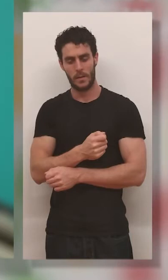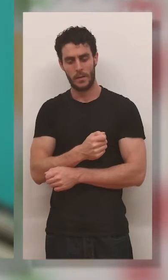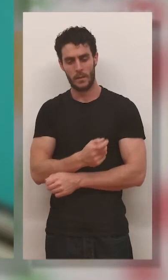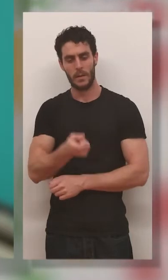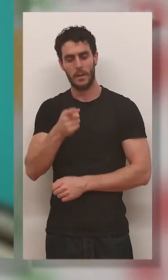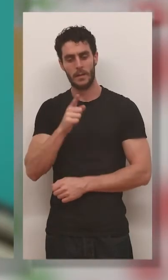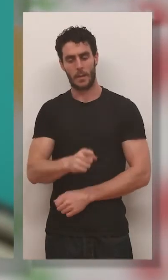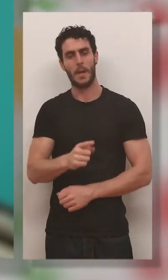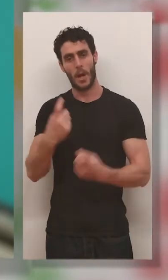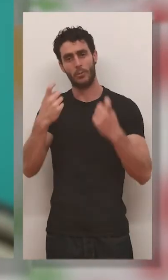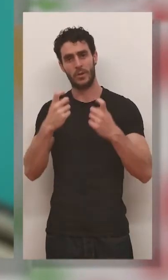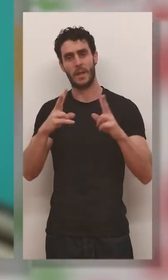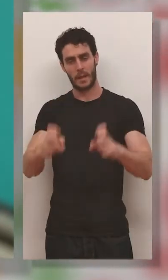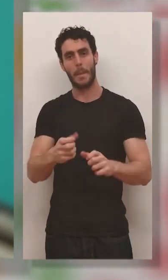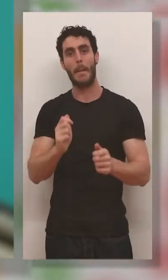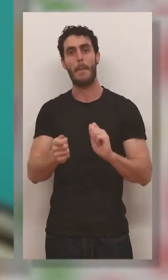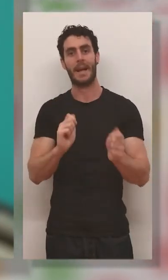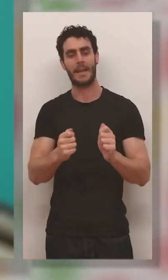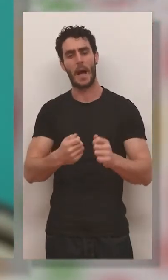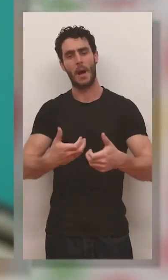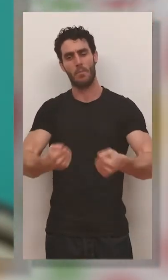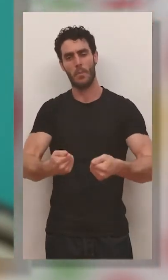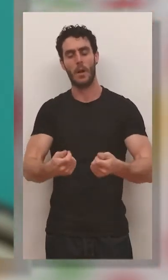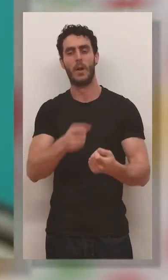cómo agarrar las baquetas, cómo darle